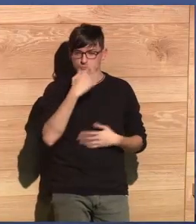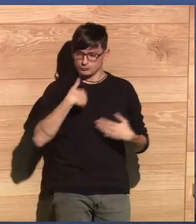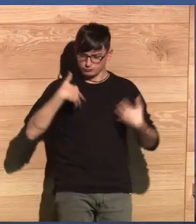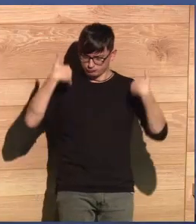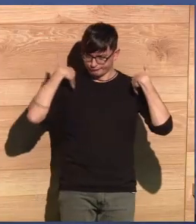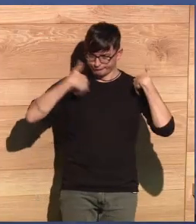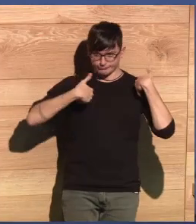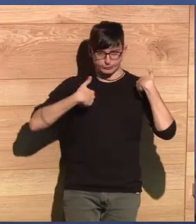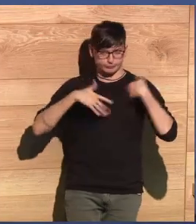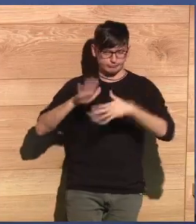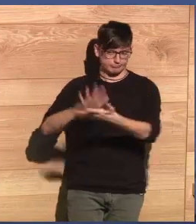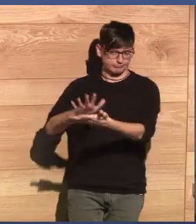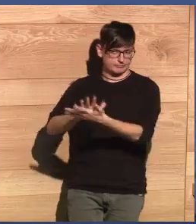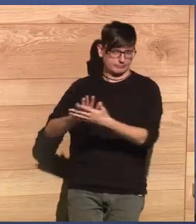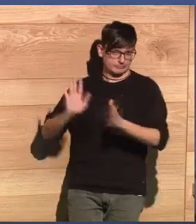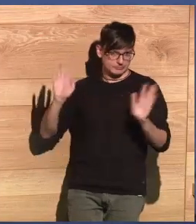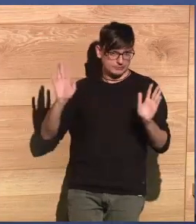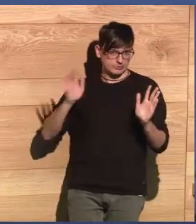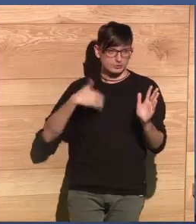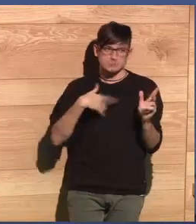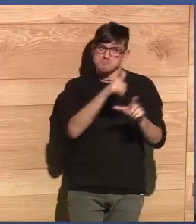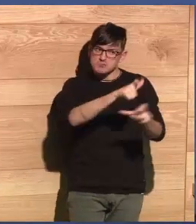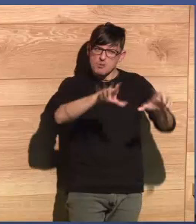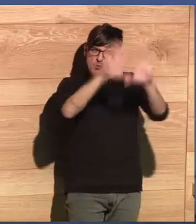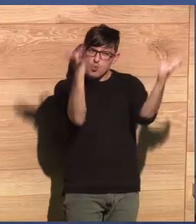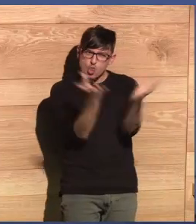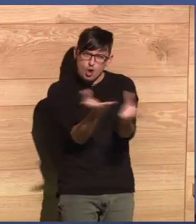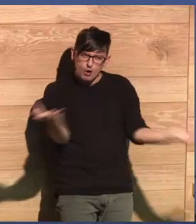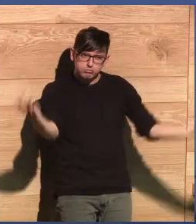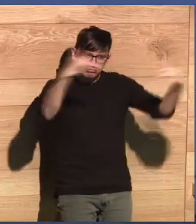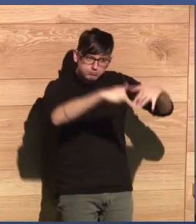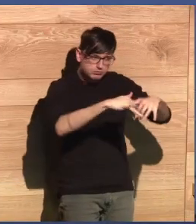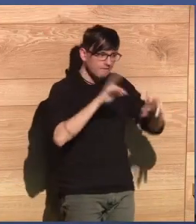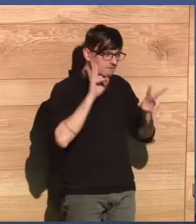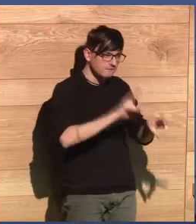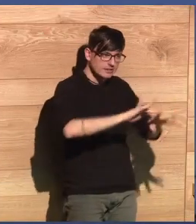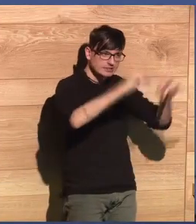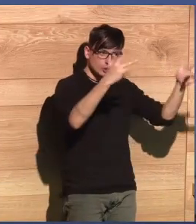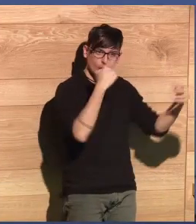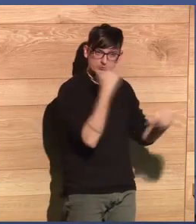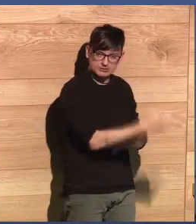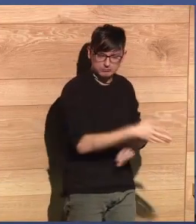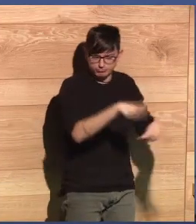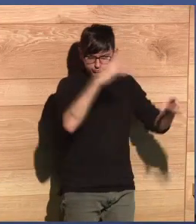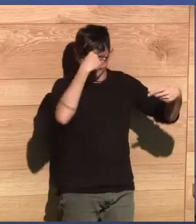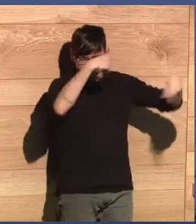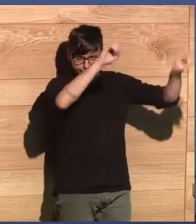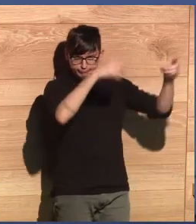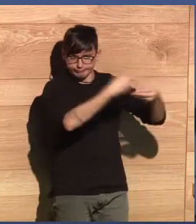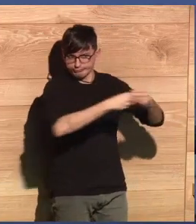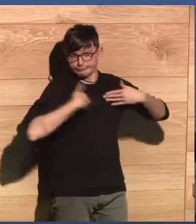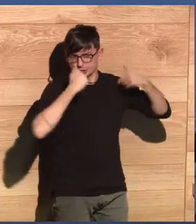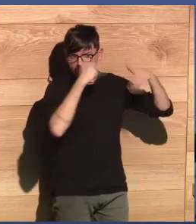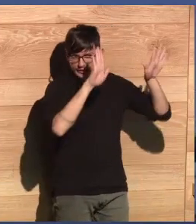Yo me ocuparé de este asunto, tranquilo, y haré que venga gente de todo el mundo para ver estos tesoros. Haz lo que quieras, que yo tengo cosas